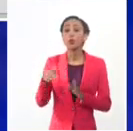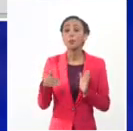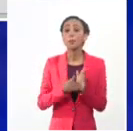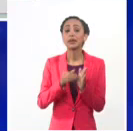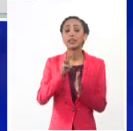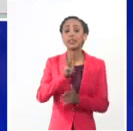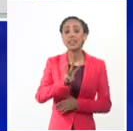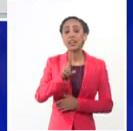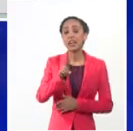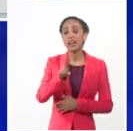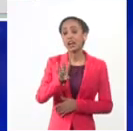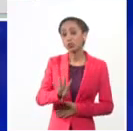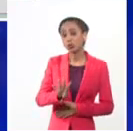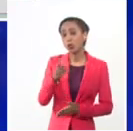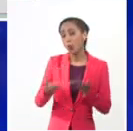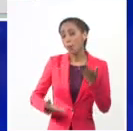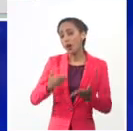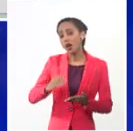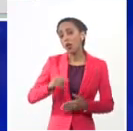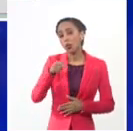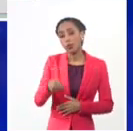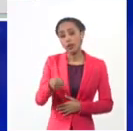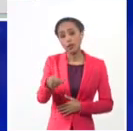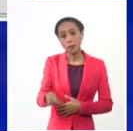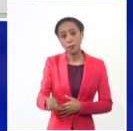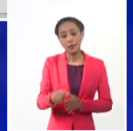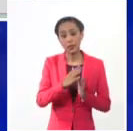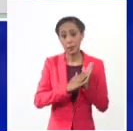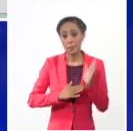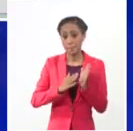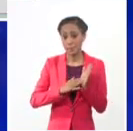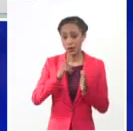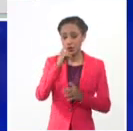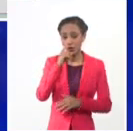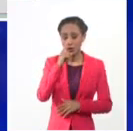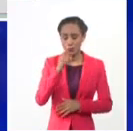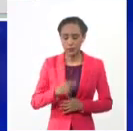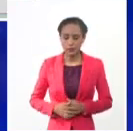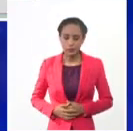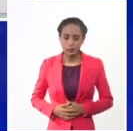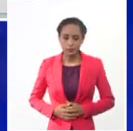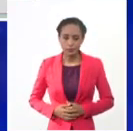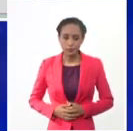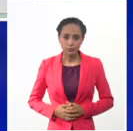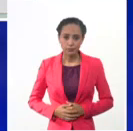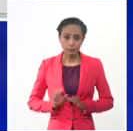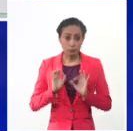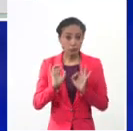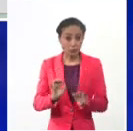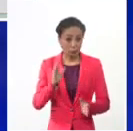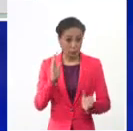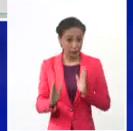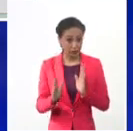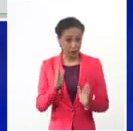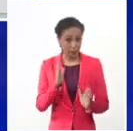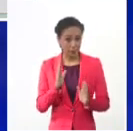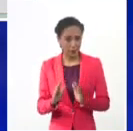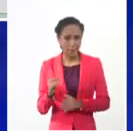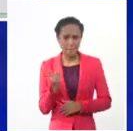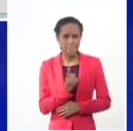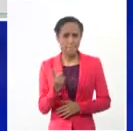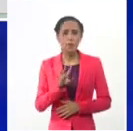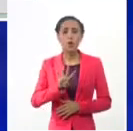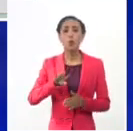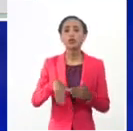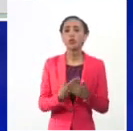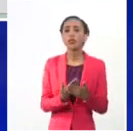que diariamente teníamos en el mes de noviembre, en el mismo periodo, en los primeros 4